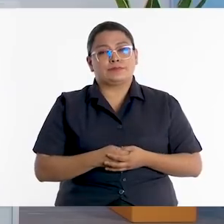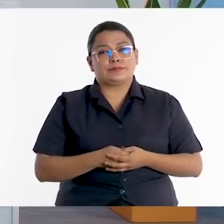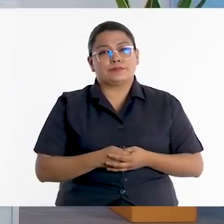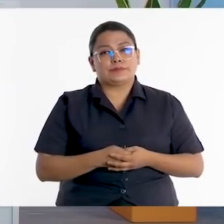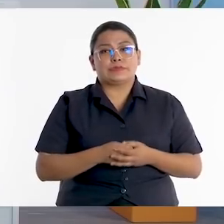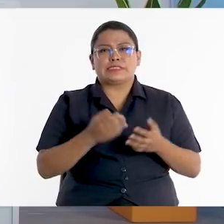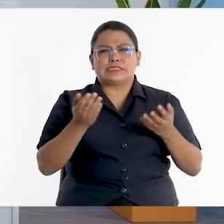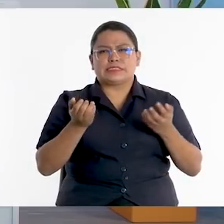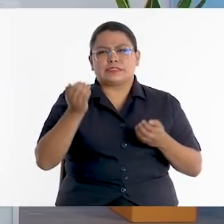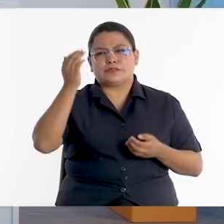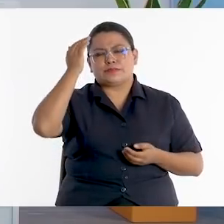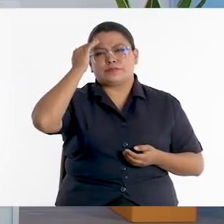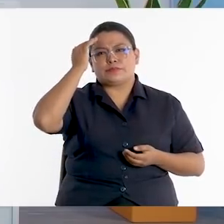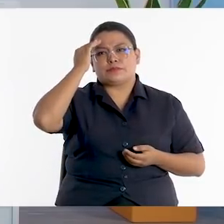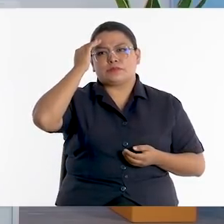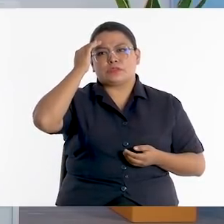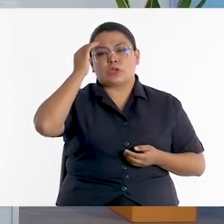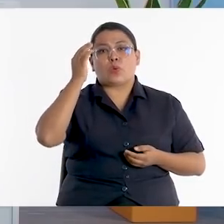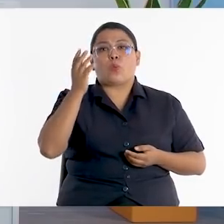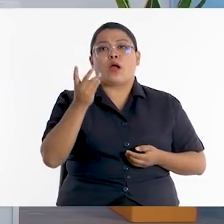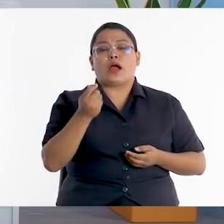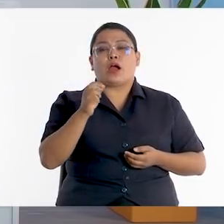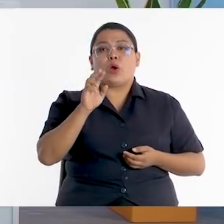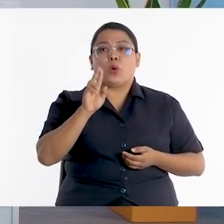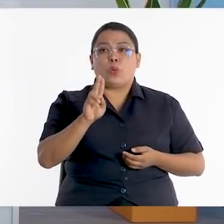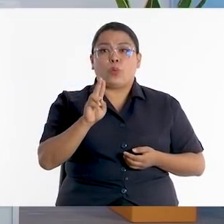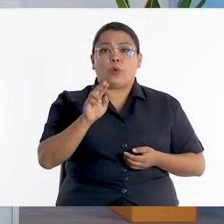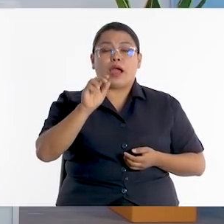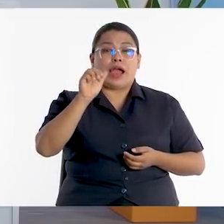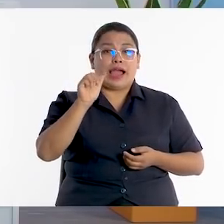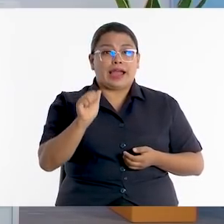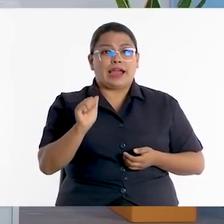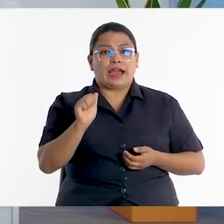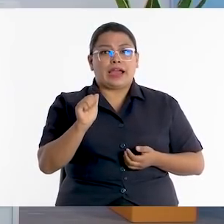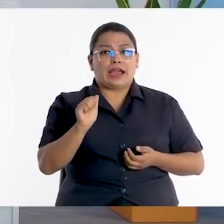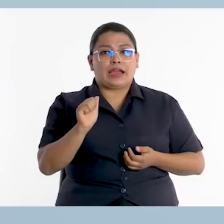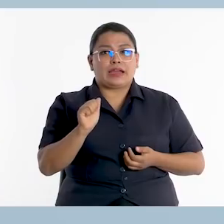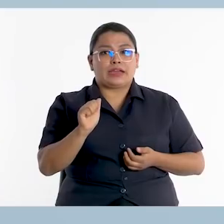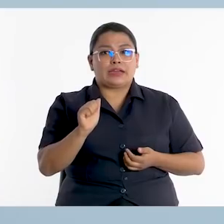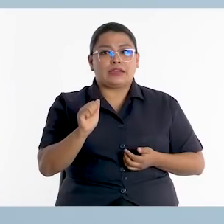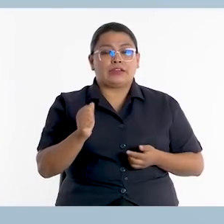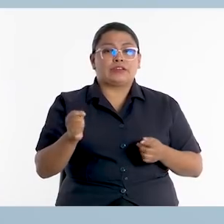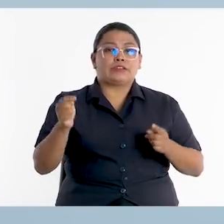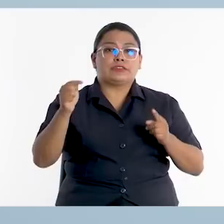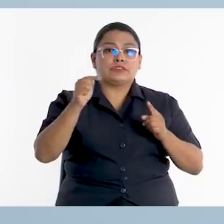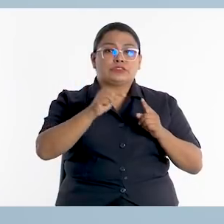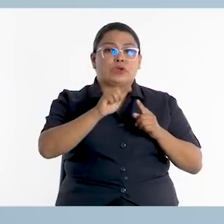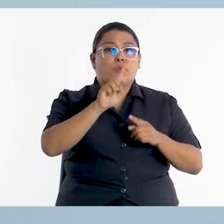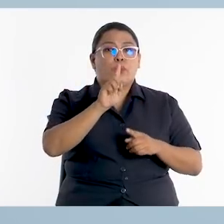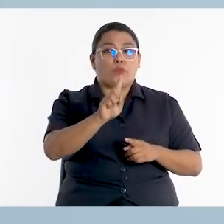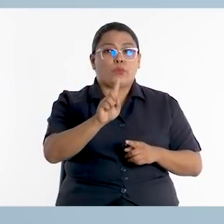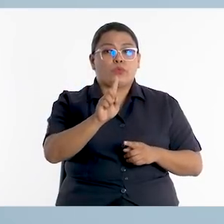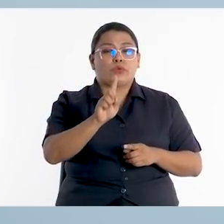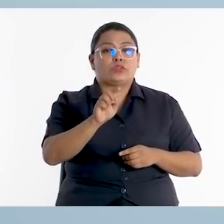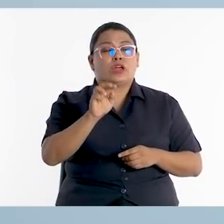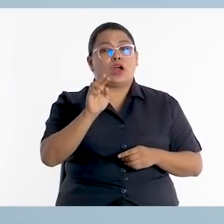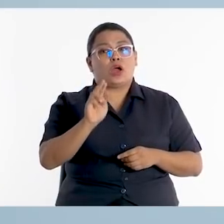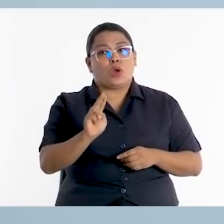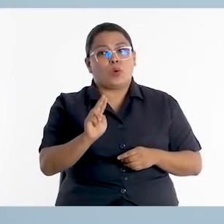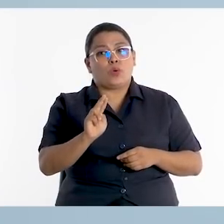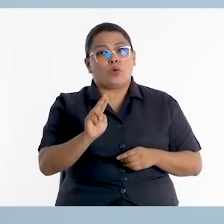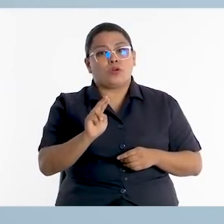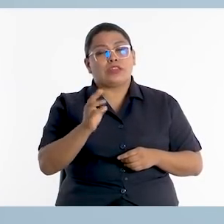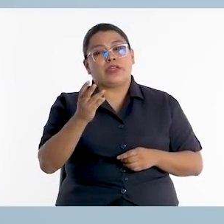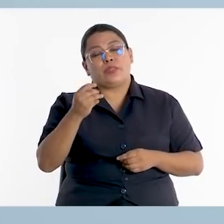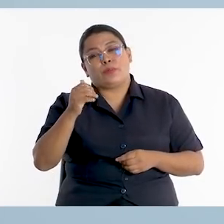Y queremos saber cuántas unidades de la cantidad A le corresponden a una unidad de la